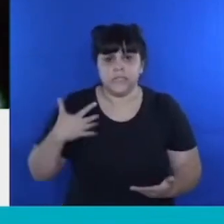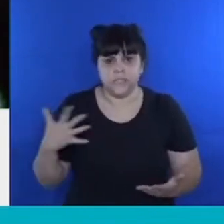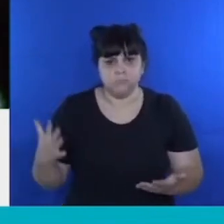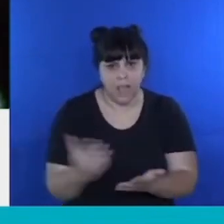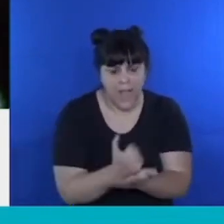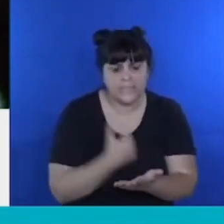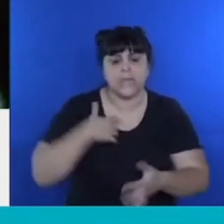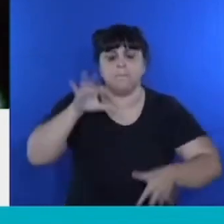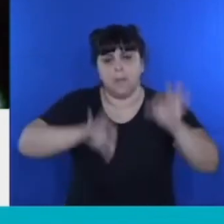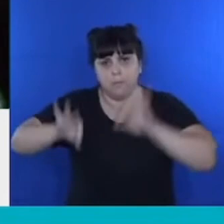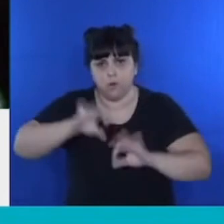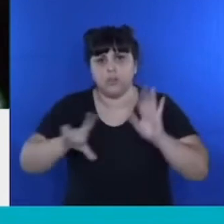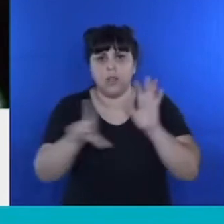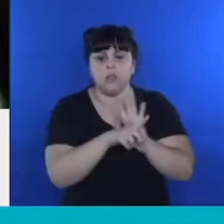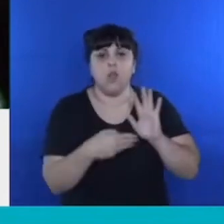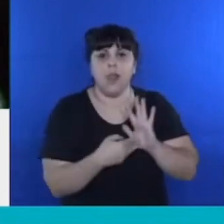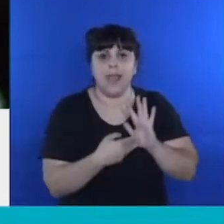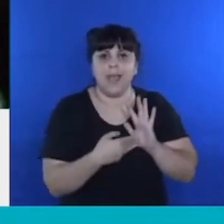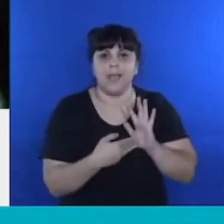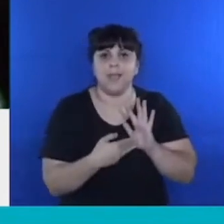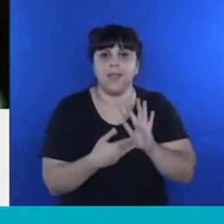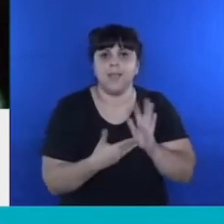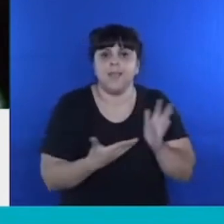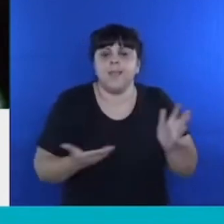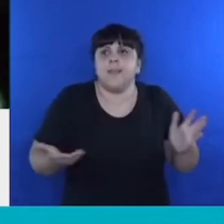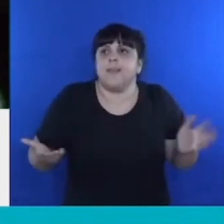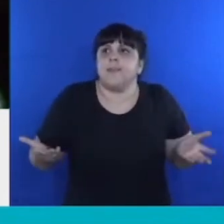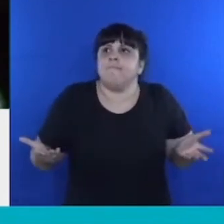en su proyecto de ley, no puede ser